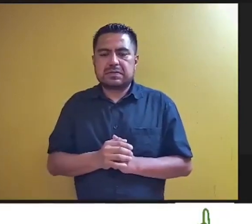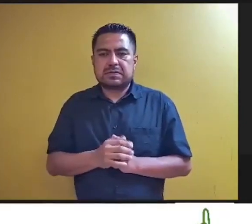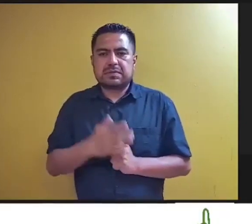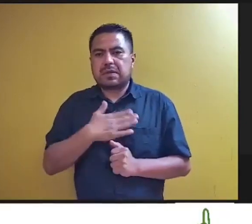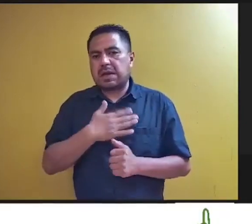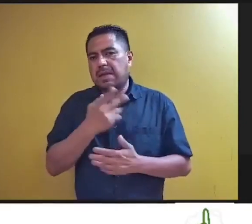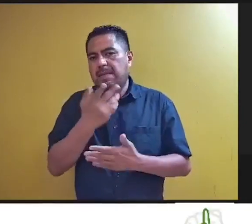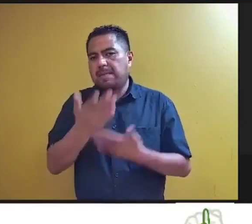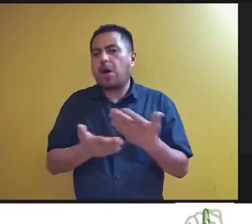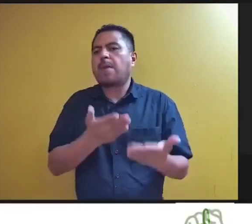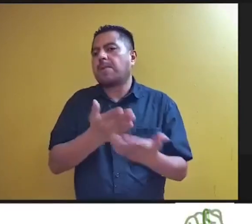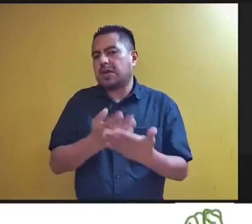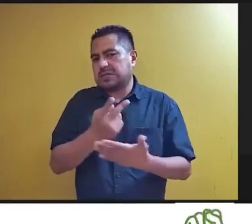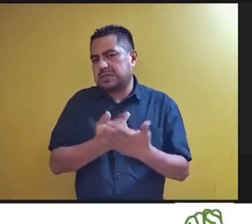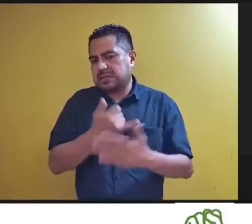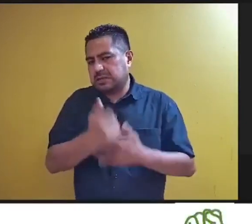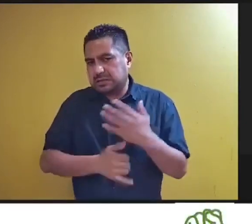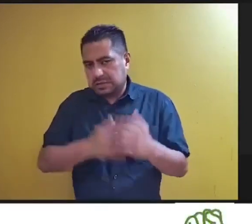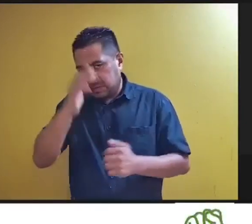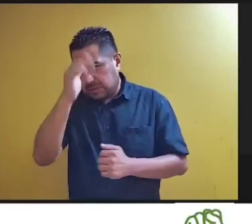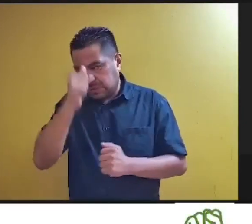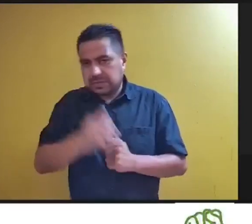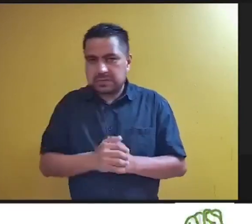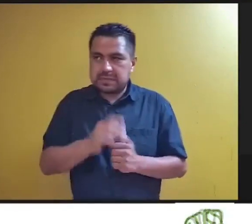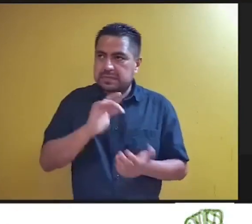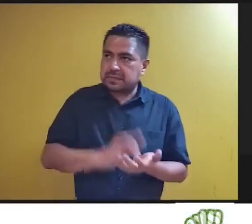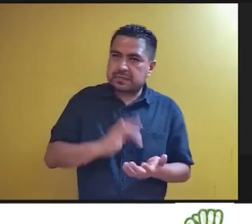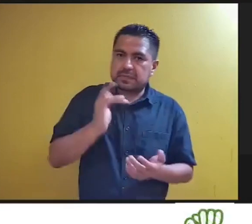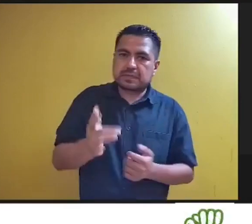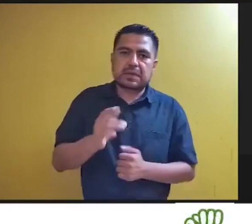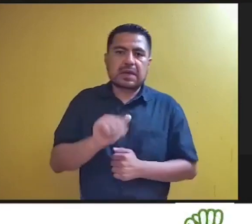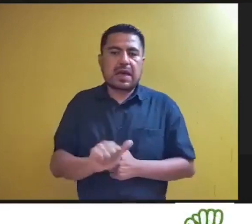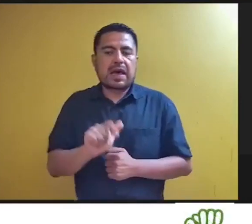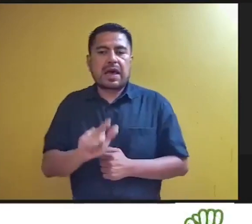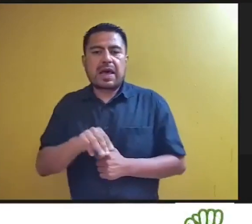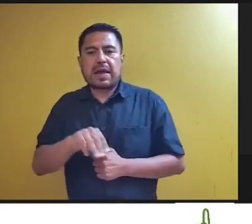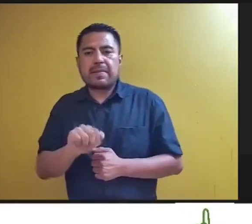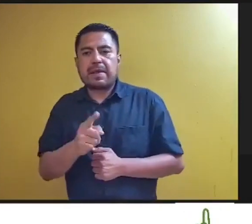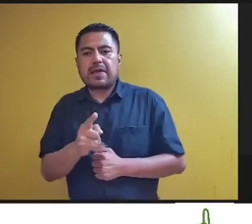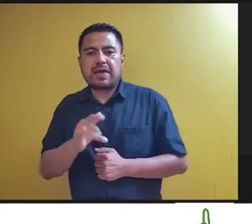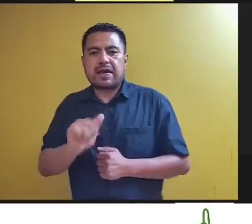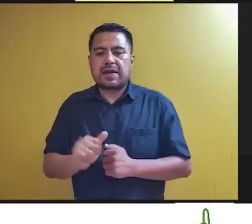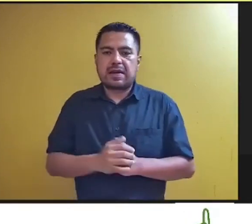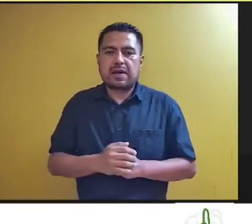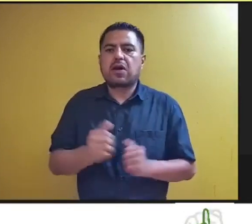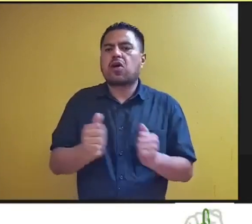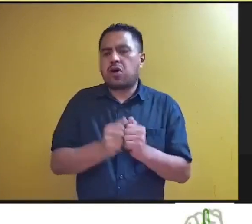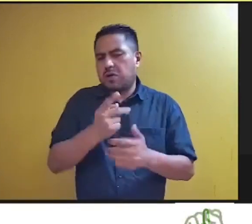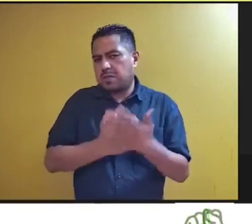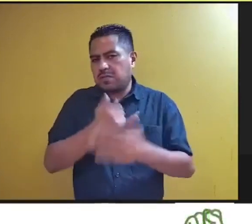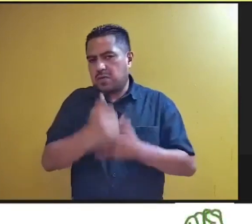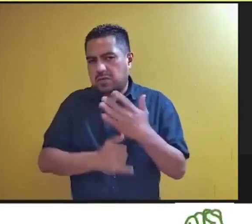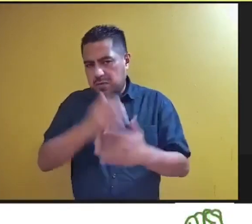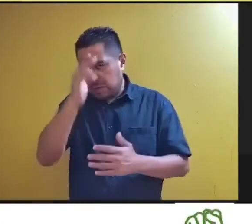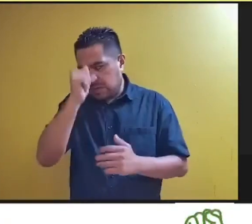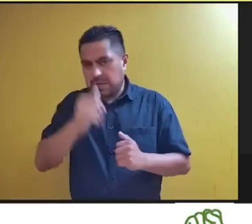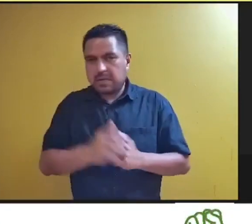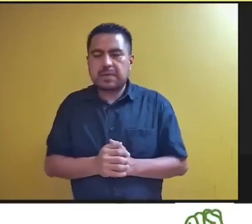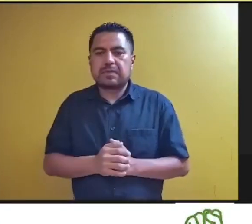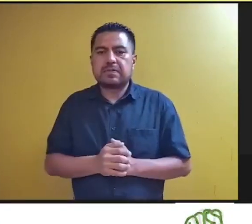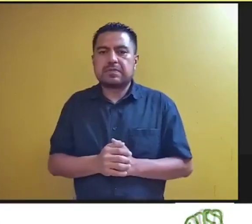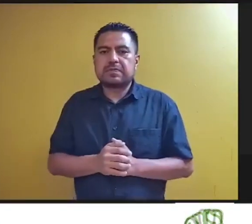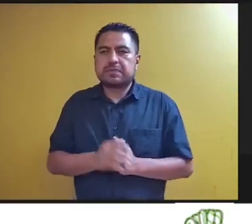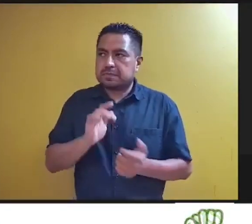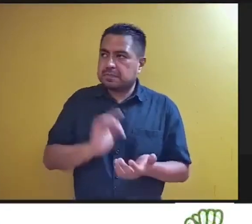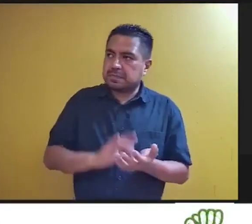Es mi propuesta. Gracias, magistrado. Magistrada Almadel Eugenio Alcaraz. Con el proyecto.